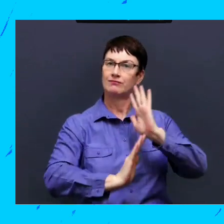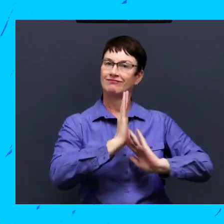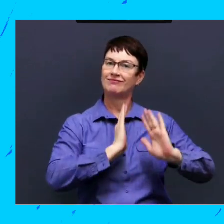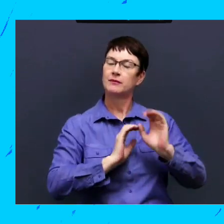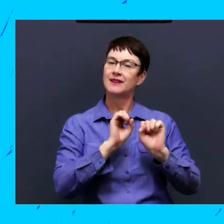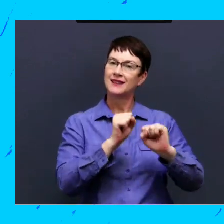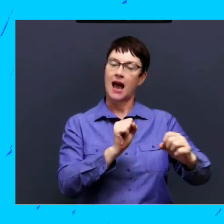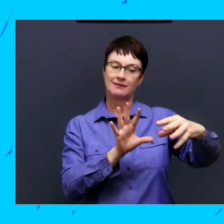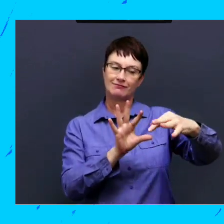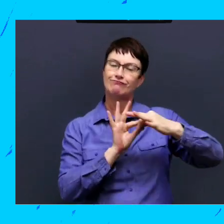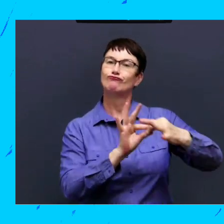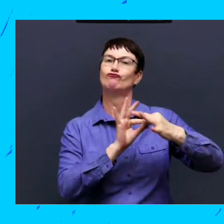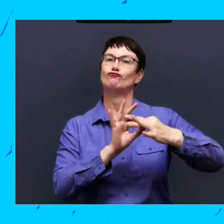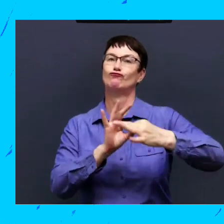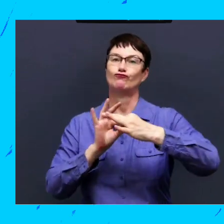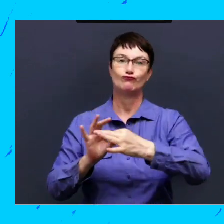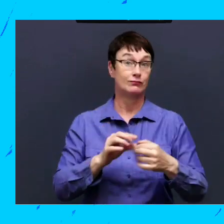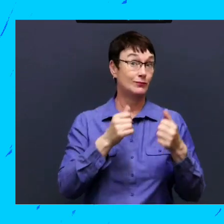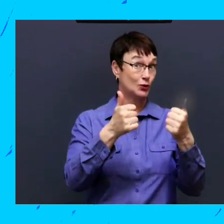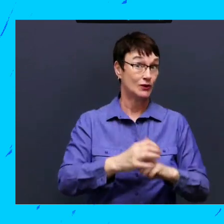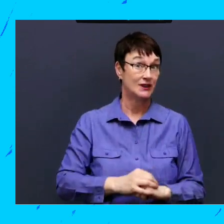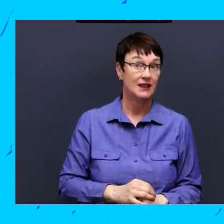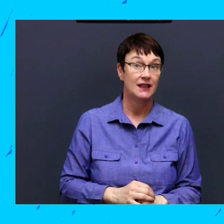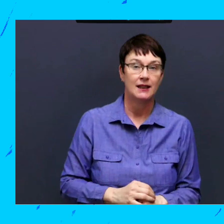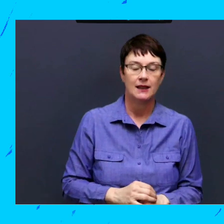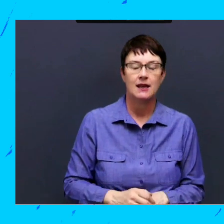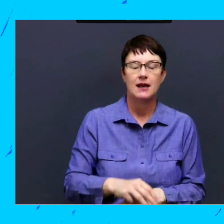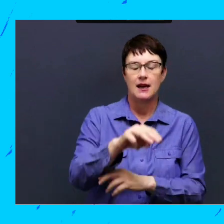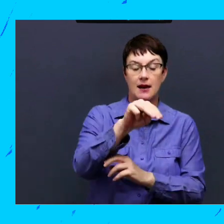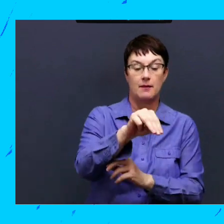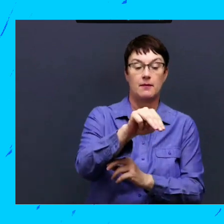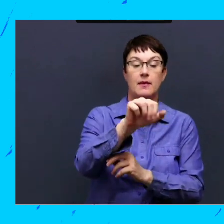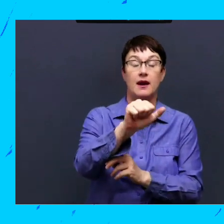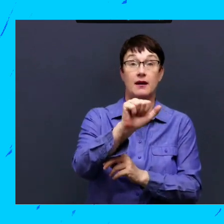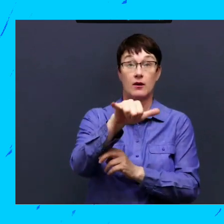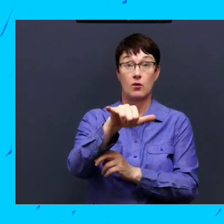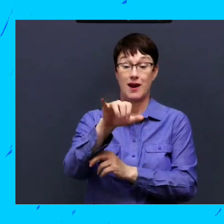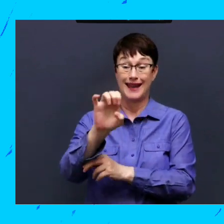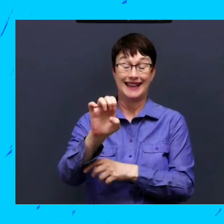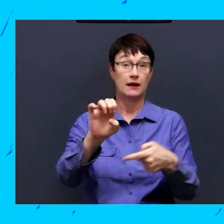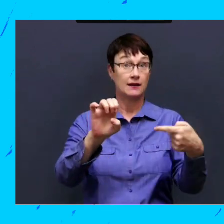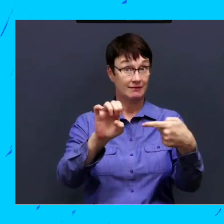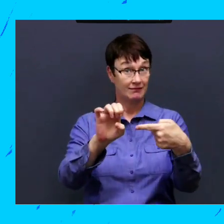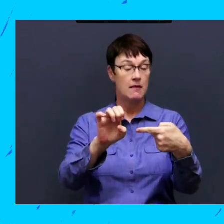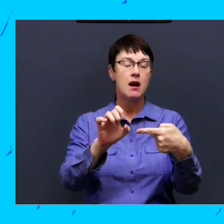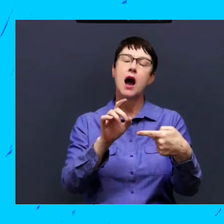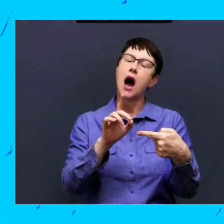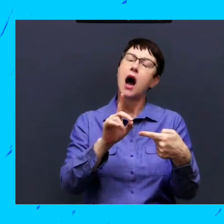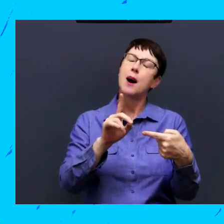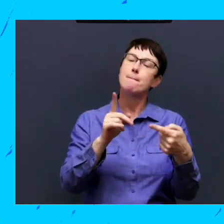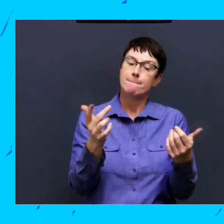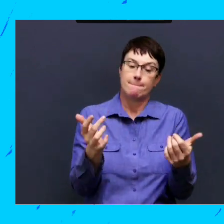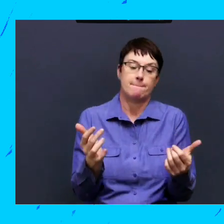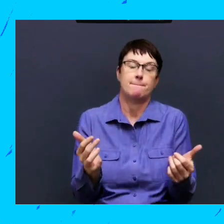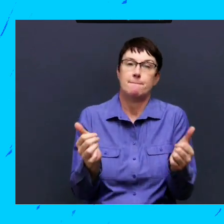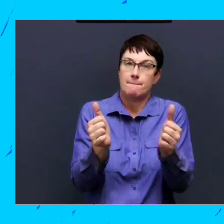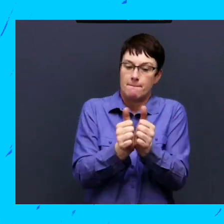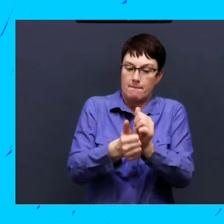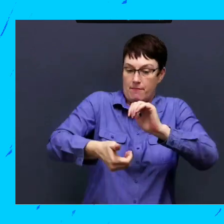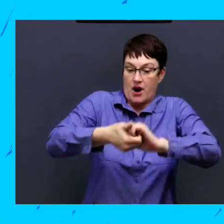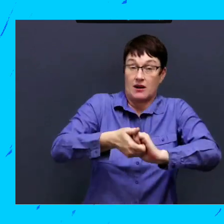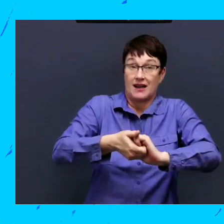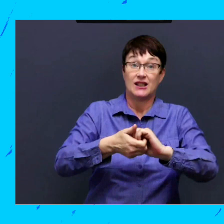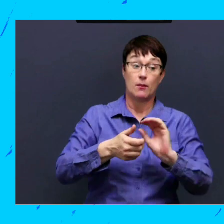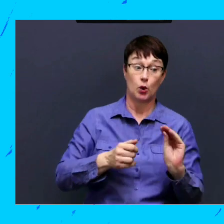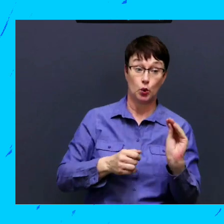Necesitamos aumentar la participación. Esta alianza es muy importante entre jóvenes y adultos. Ambas